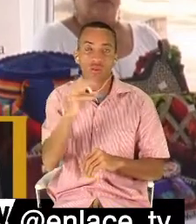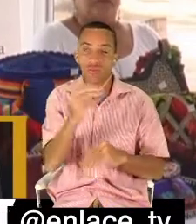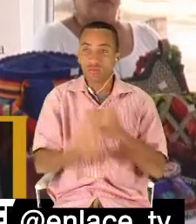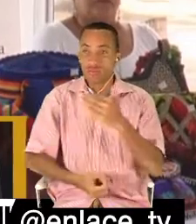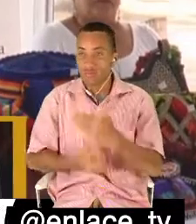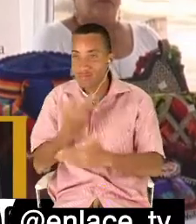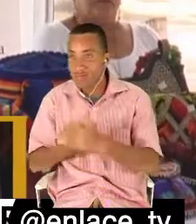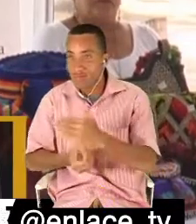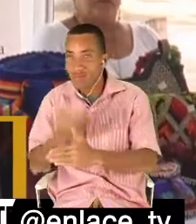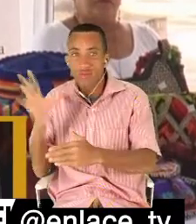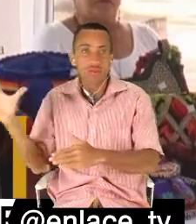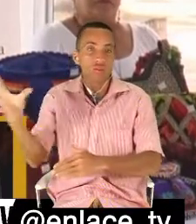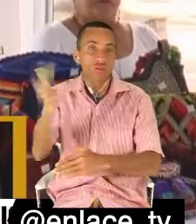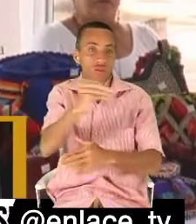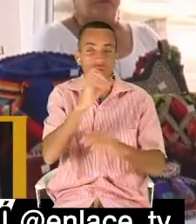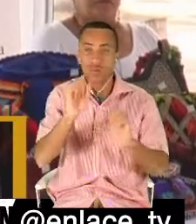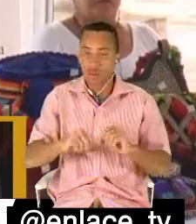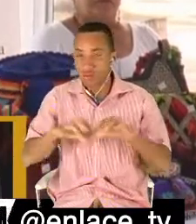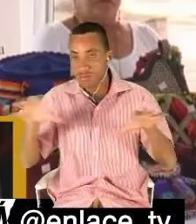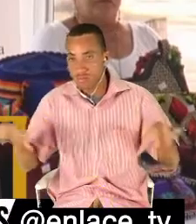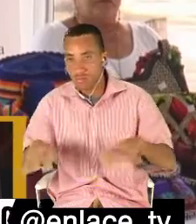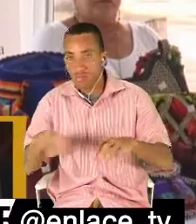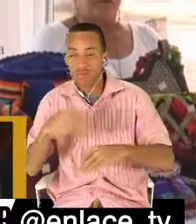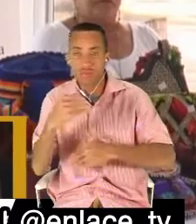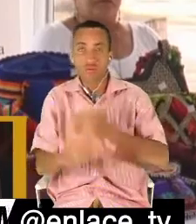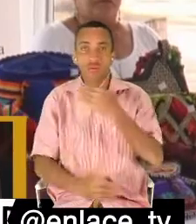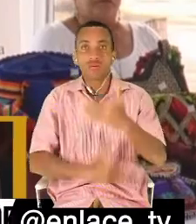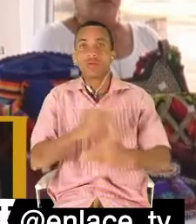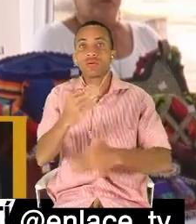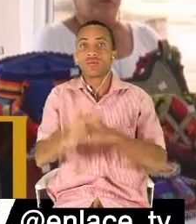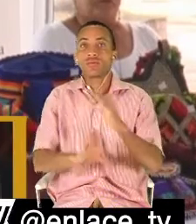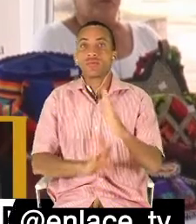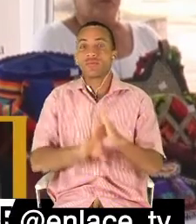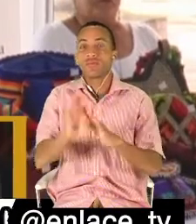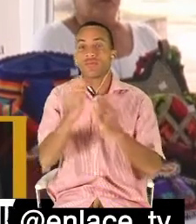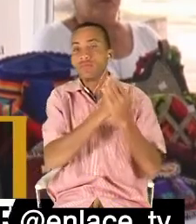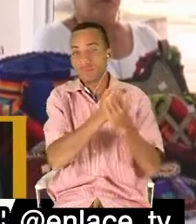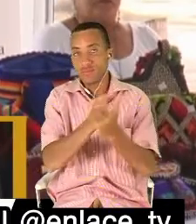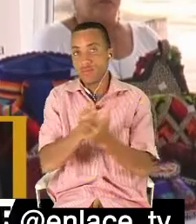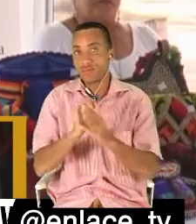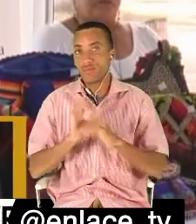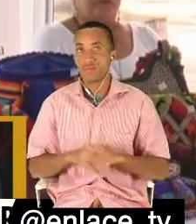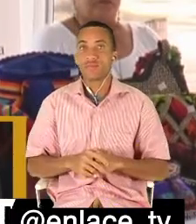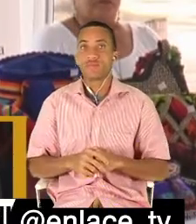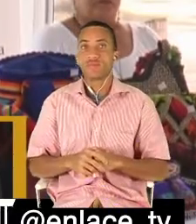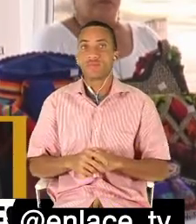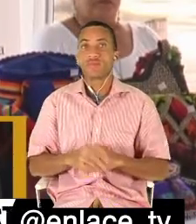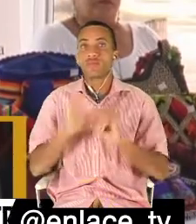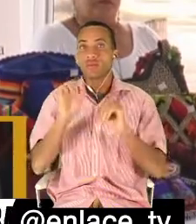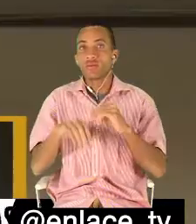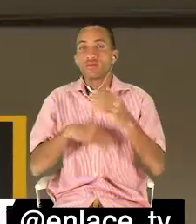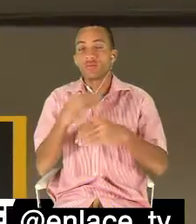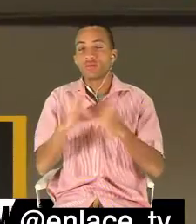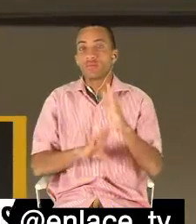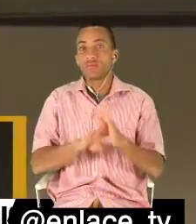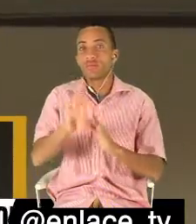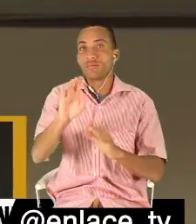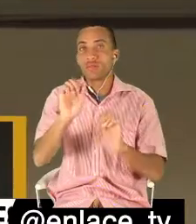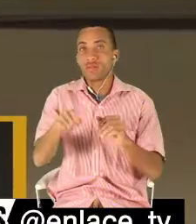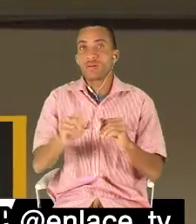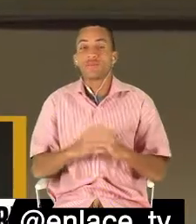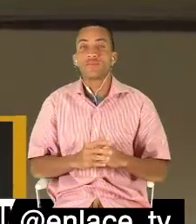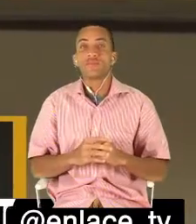vamos a poder hacer algunas actividades que conlleven ayudar un poco a superar estas dificultades.